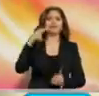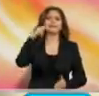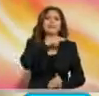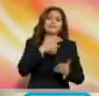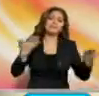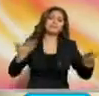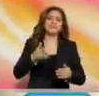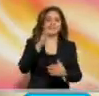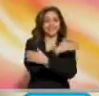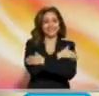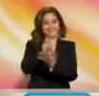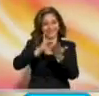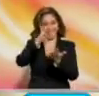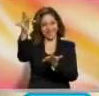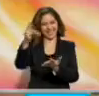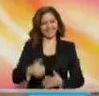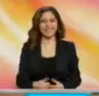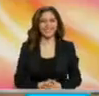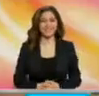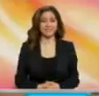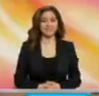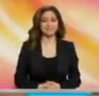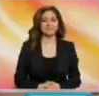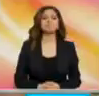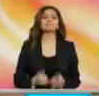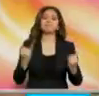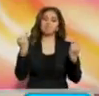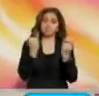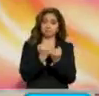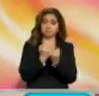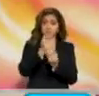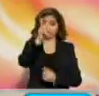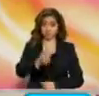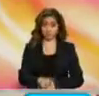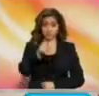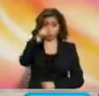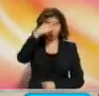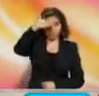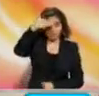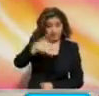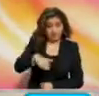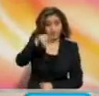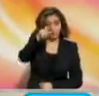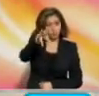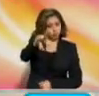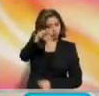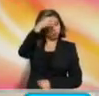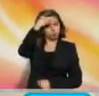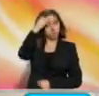Encantada. Les mando un abrazo a todos. Gracias, igualmente. Pues ya está, a usted ya sabrá si lo toma